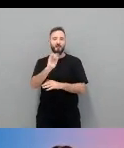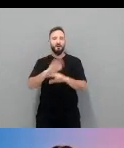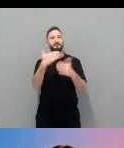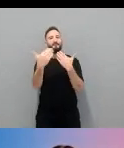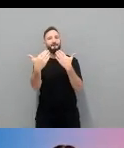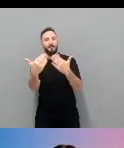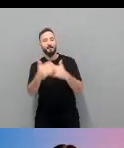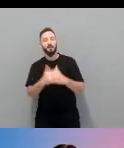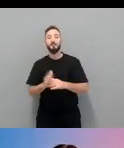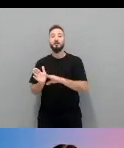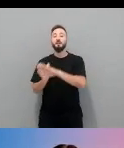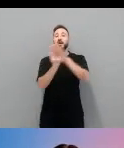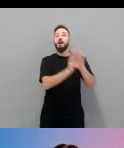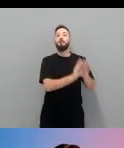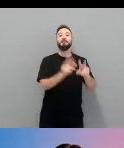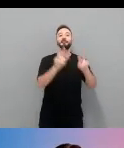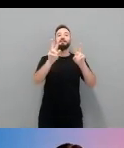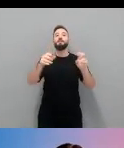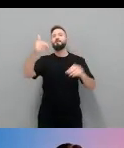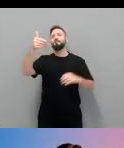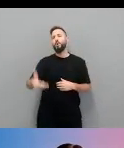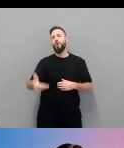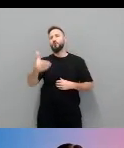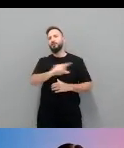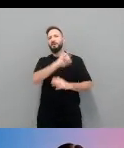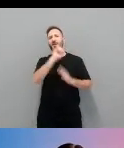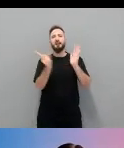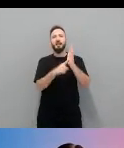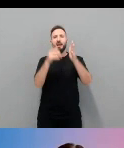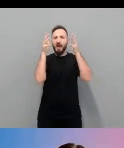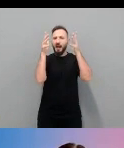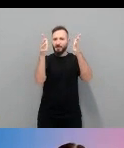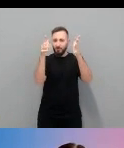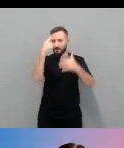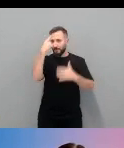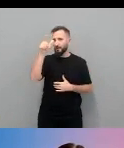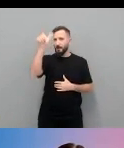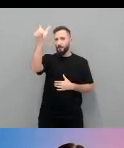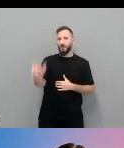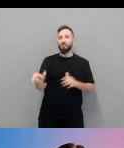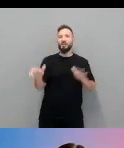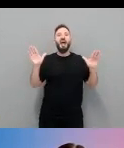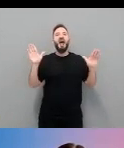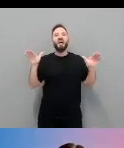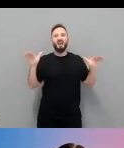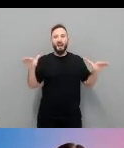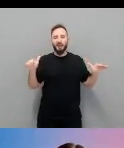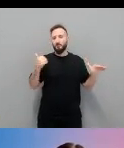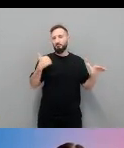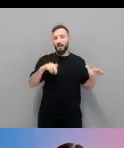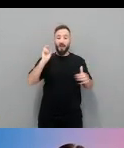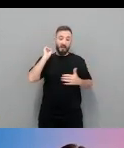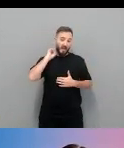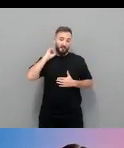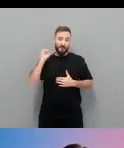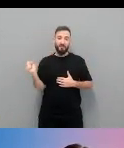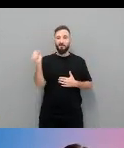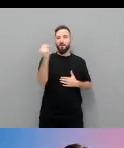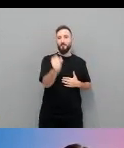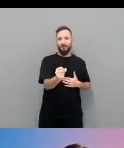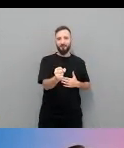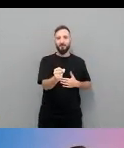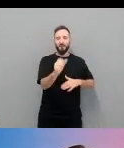Algo importantísimo, el asesoramiento legal, que con la figura de Ángeles sabéis que se introdujo esta figura en nuestra confederación y